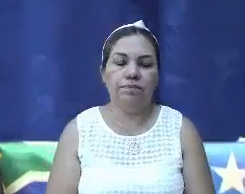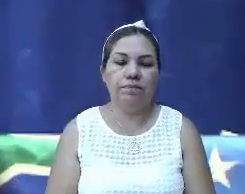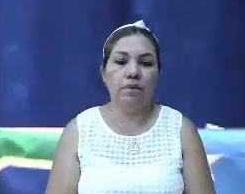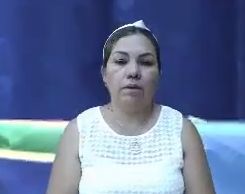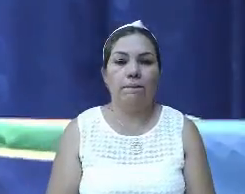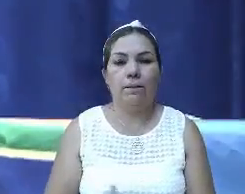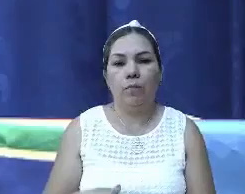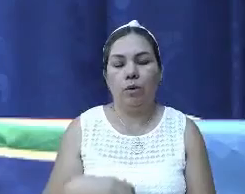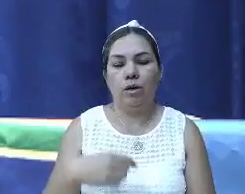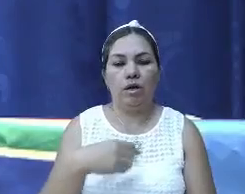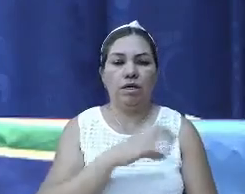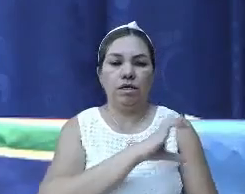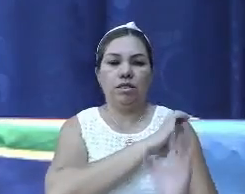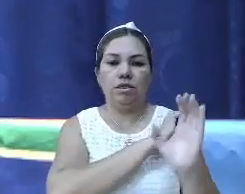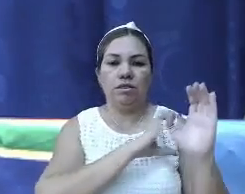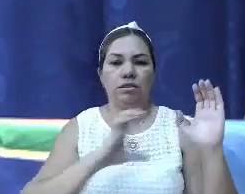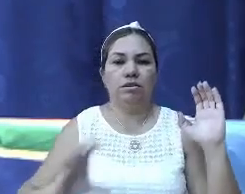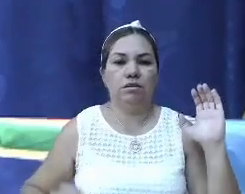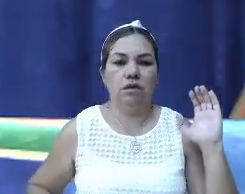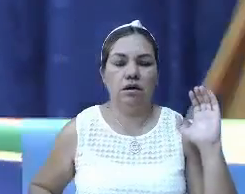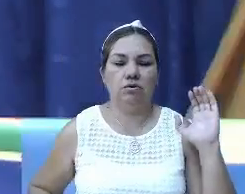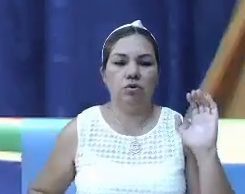Porque